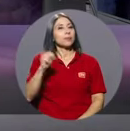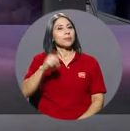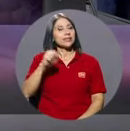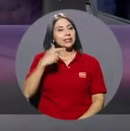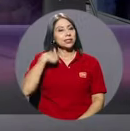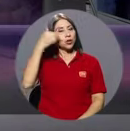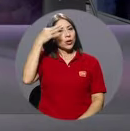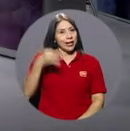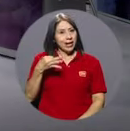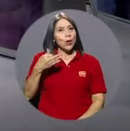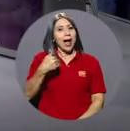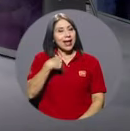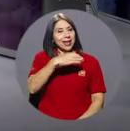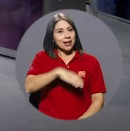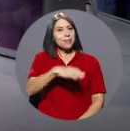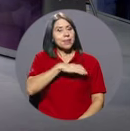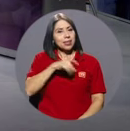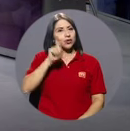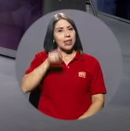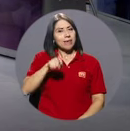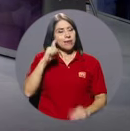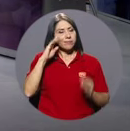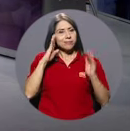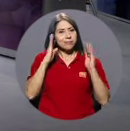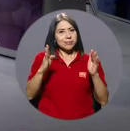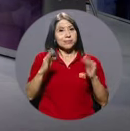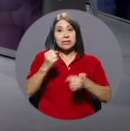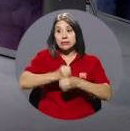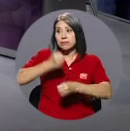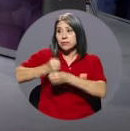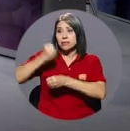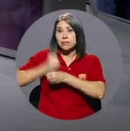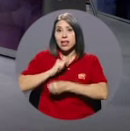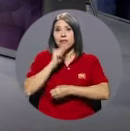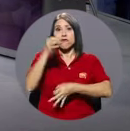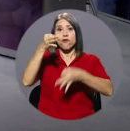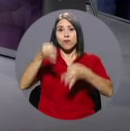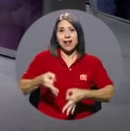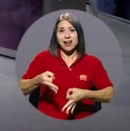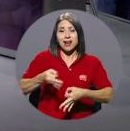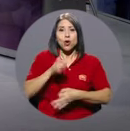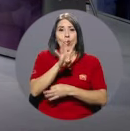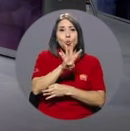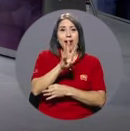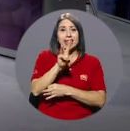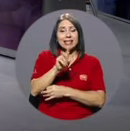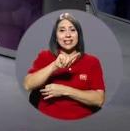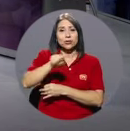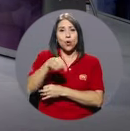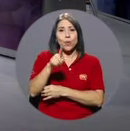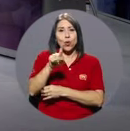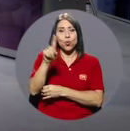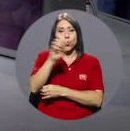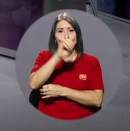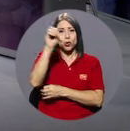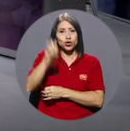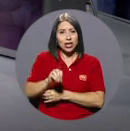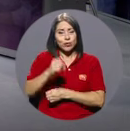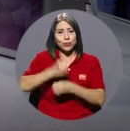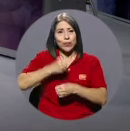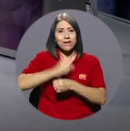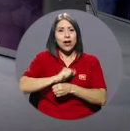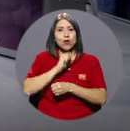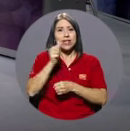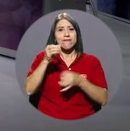elementos también que hay que retomar. El problema de la informalidad, un 46,1% aproximadamente, es